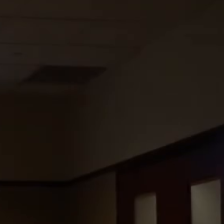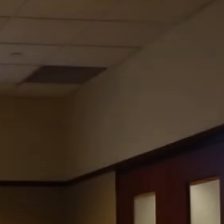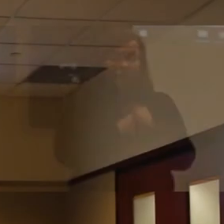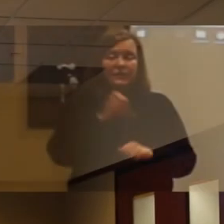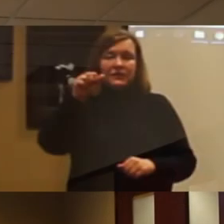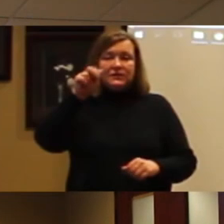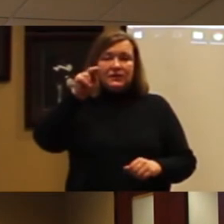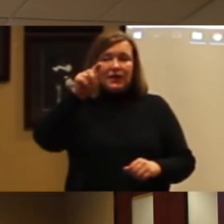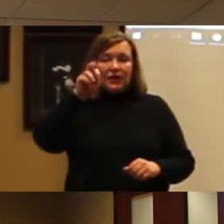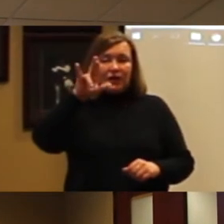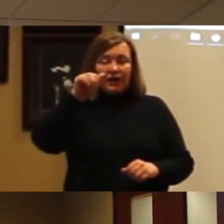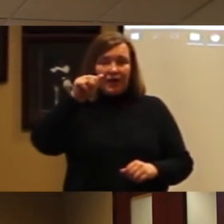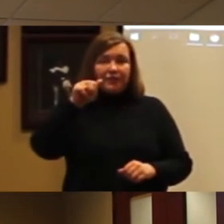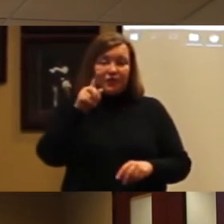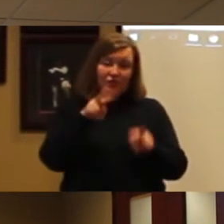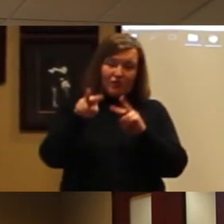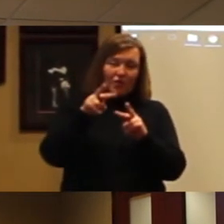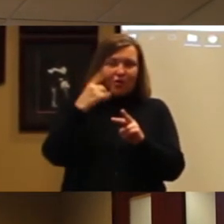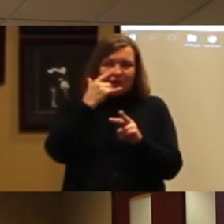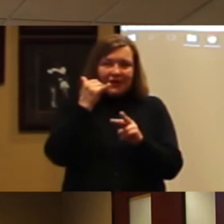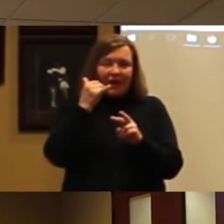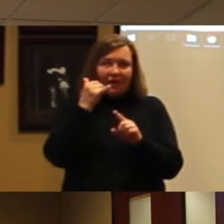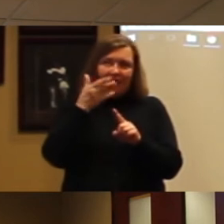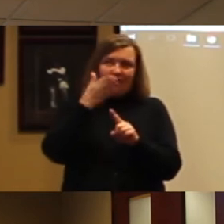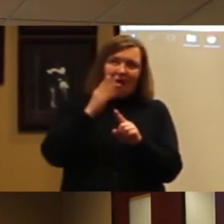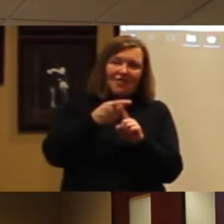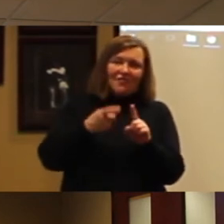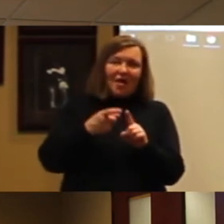piedra. A god from the African Olympus, really.